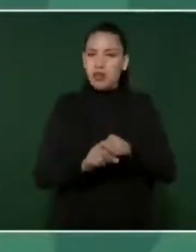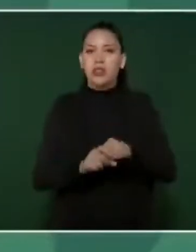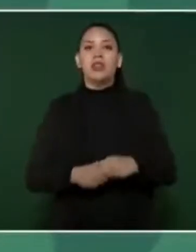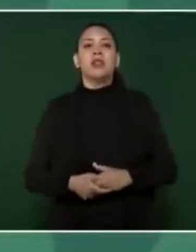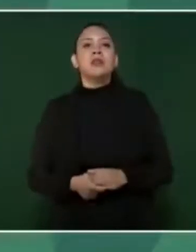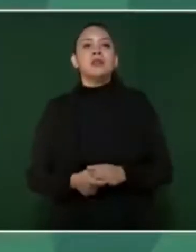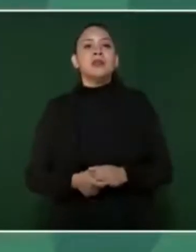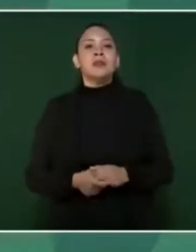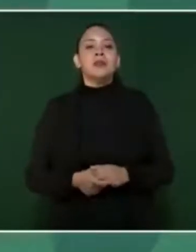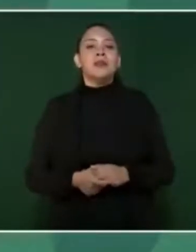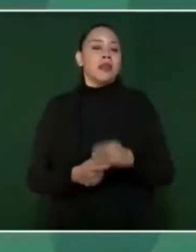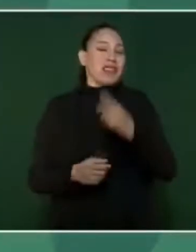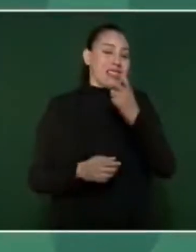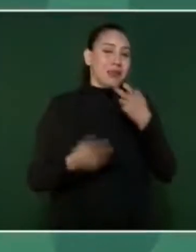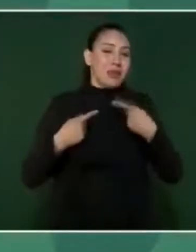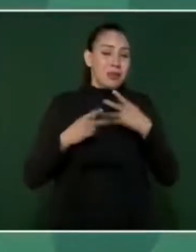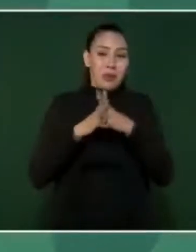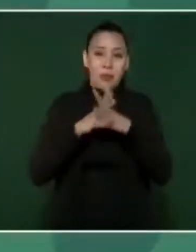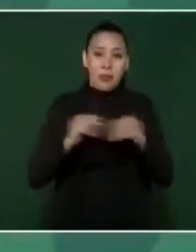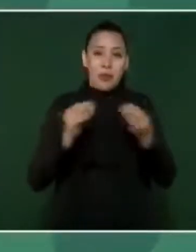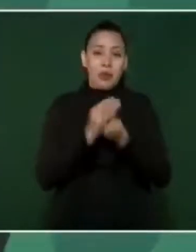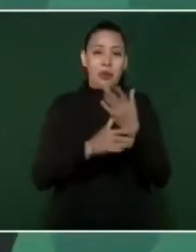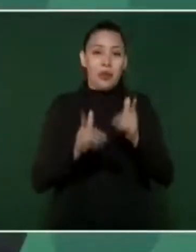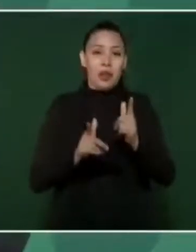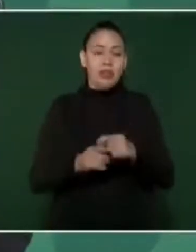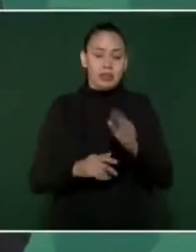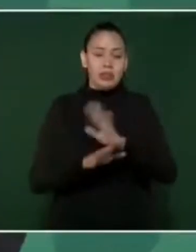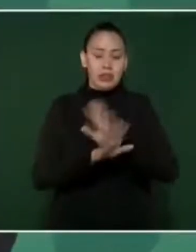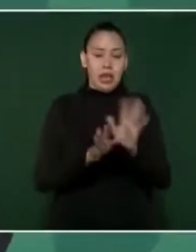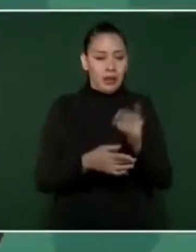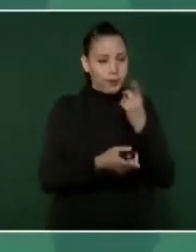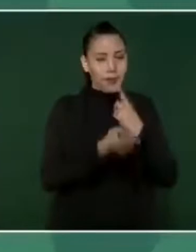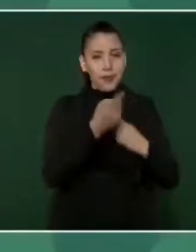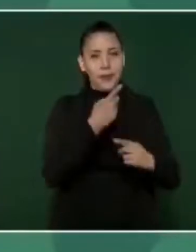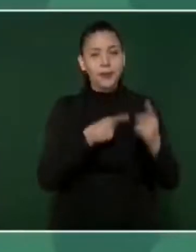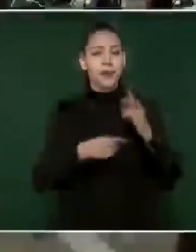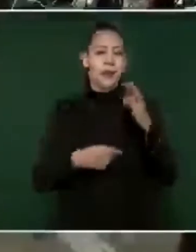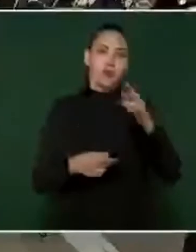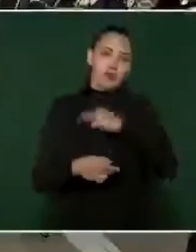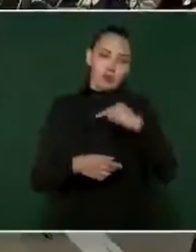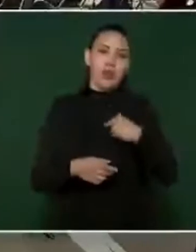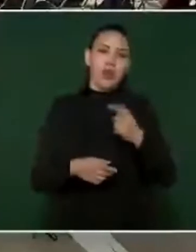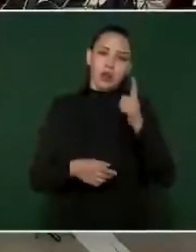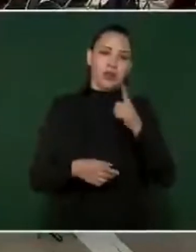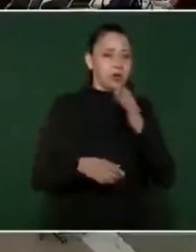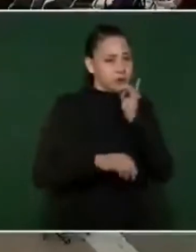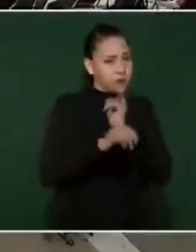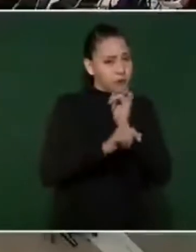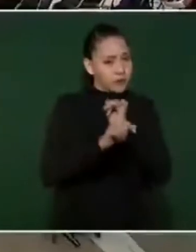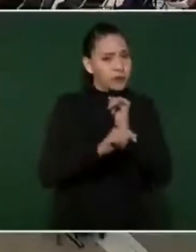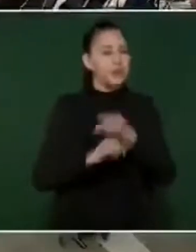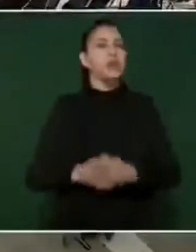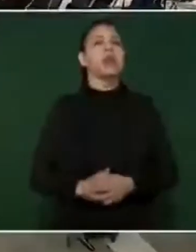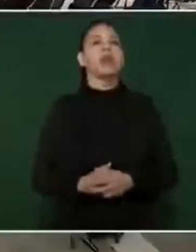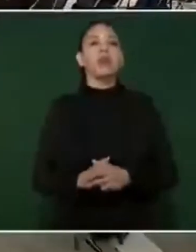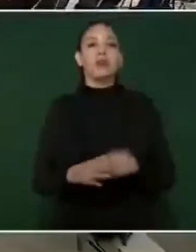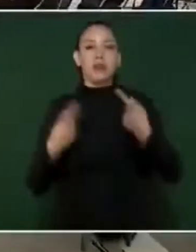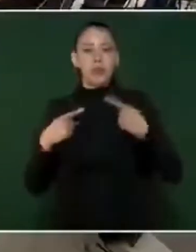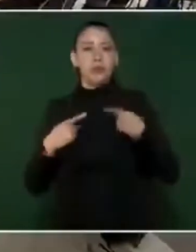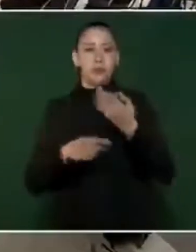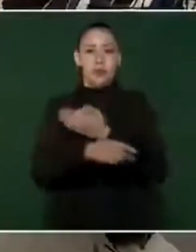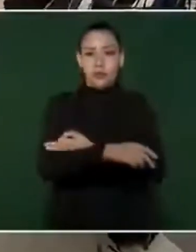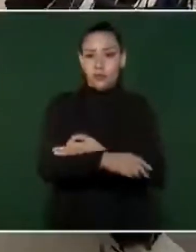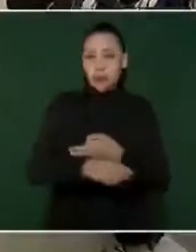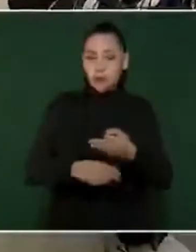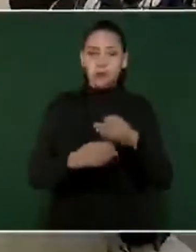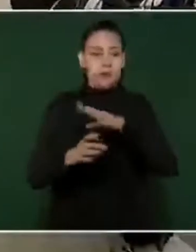ya es un tema que no los han tratado los familiares El